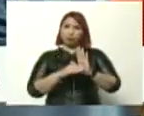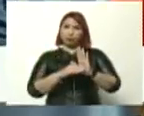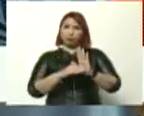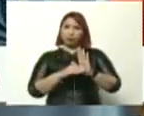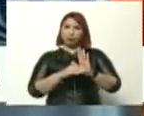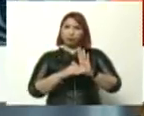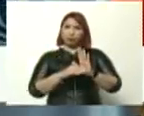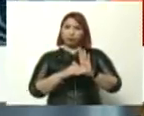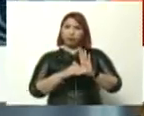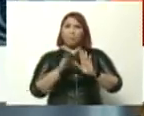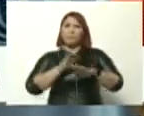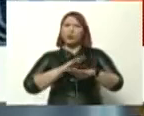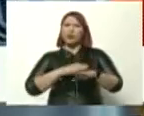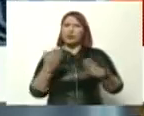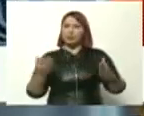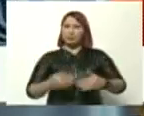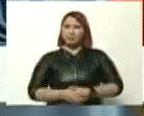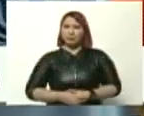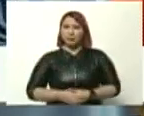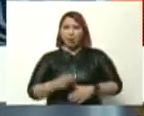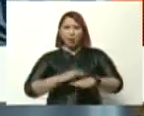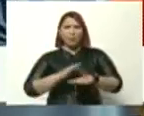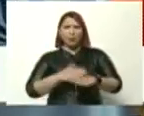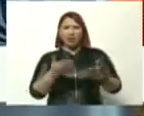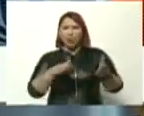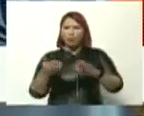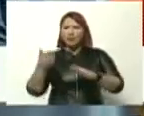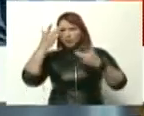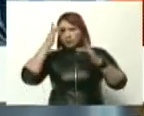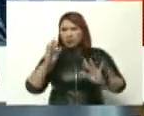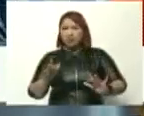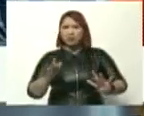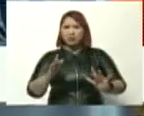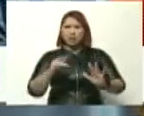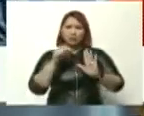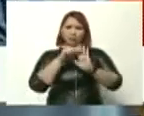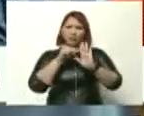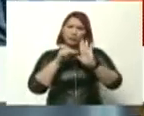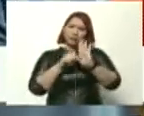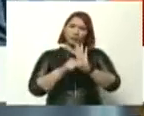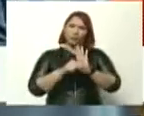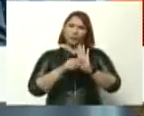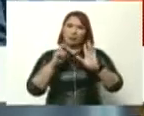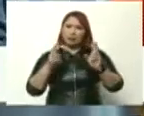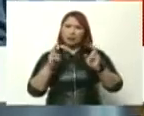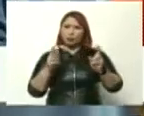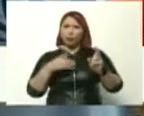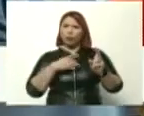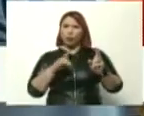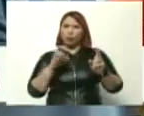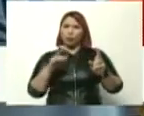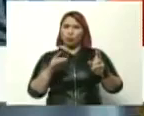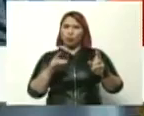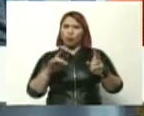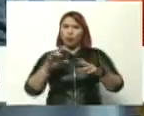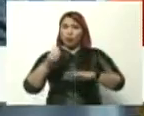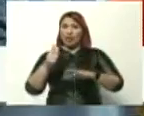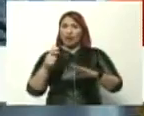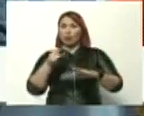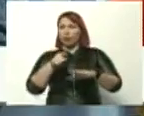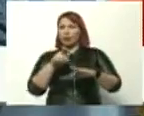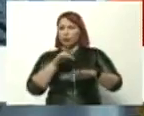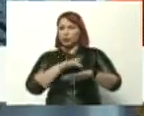de tentativa. ¿Por qué? ¿Por qué homicidio intencional calificado a título de dolo eventual en grado de